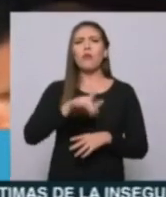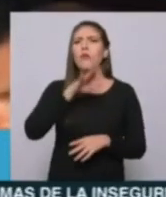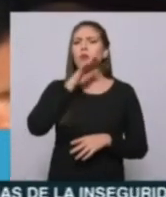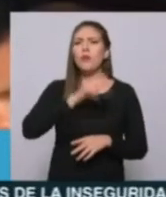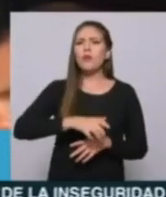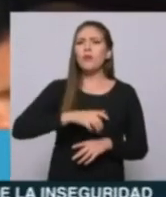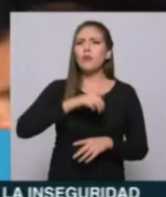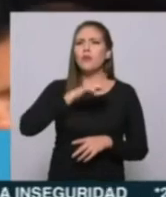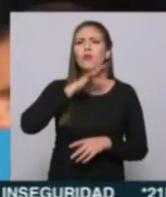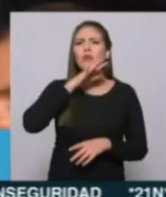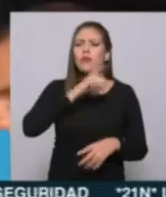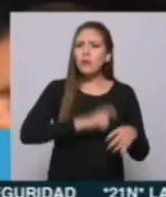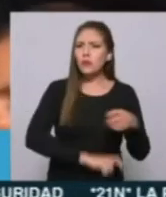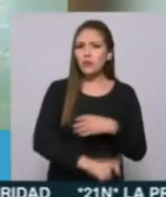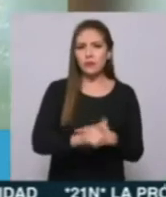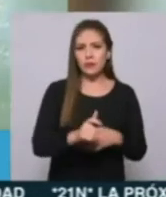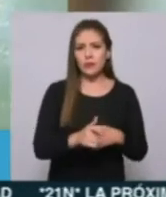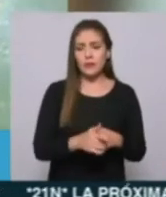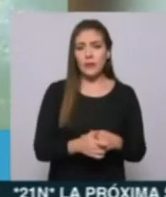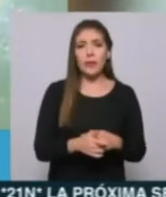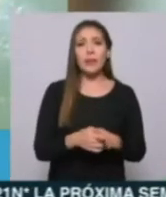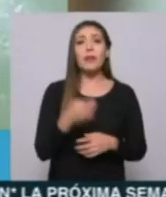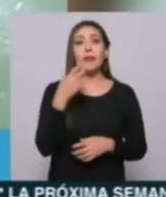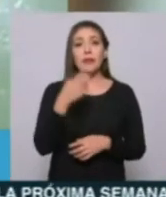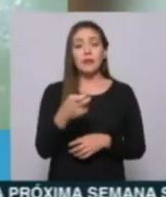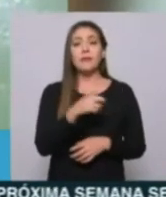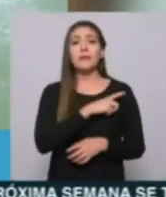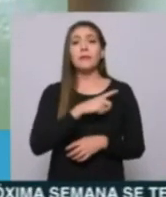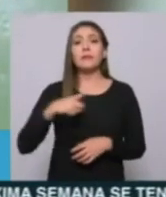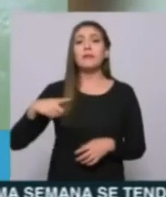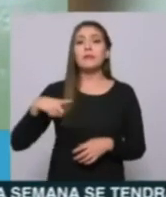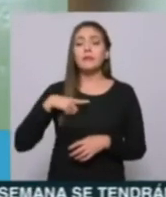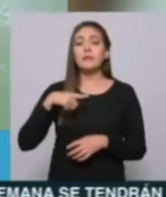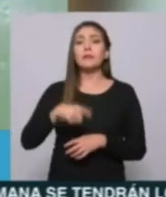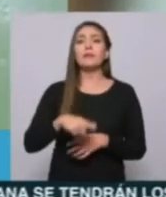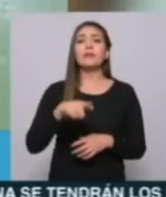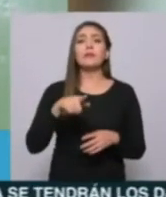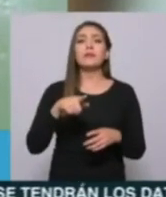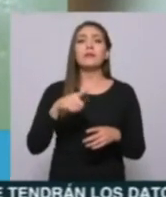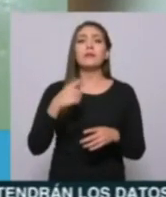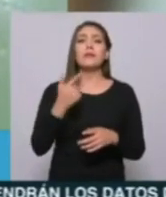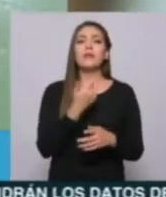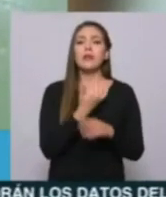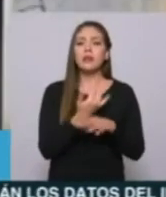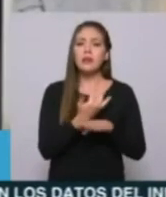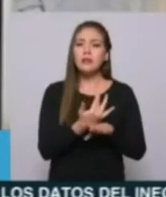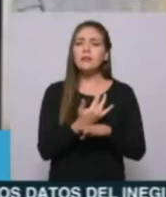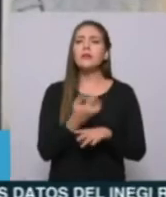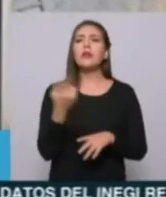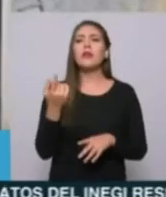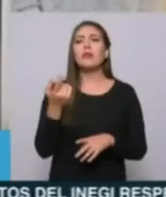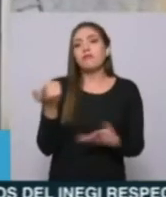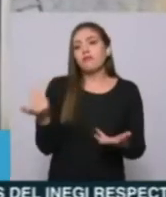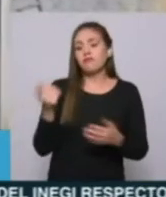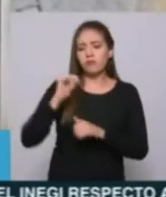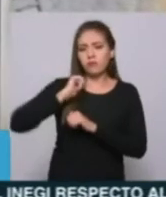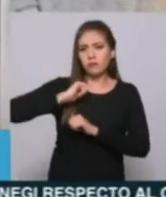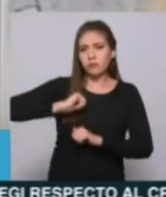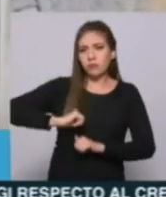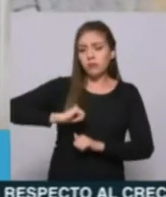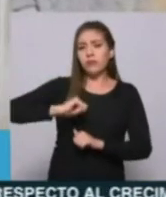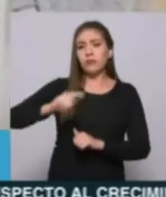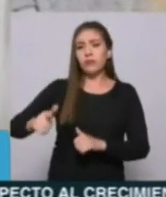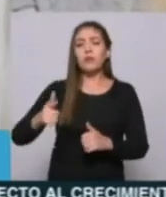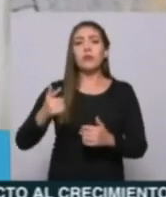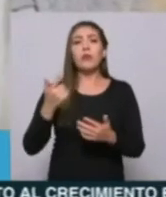corrupción, ¿no? En ese sentido. Entonces, ahí tenemos simplemente que esperar a que las autoridades,